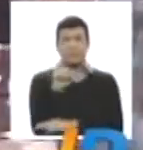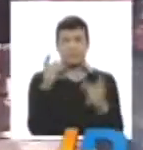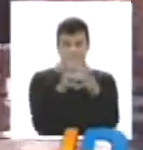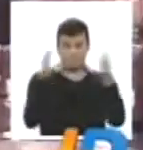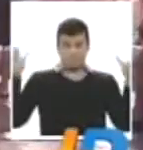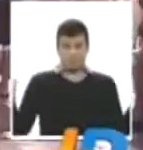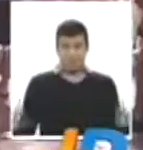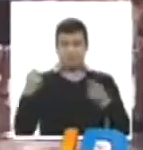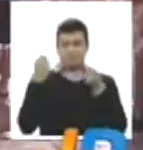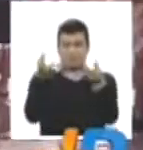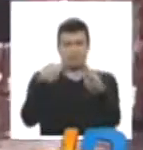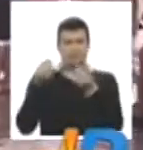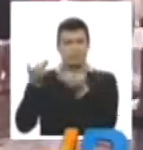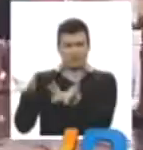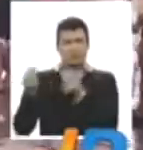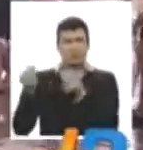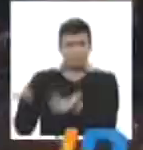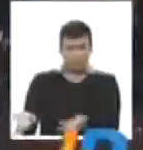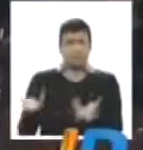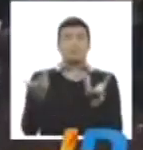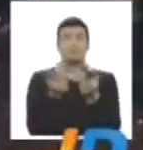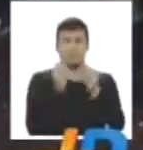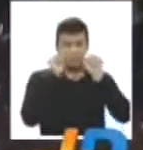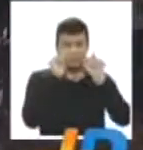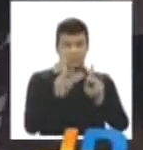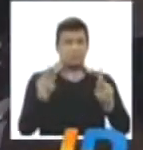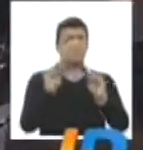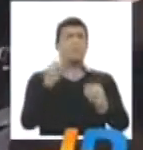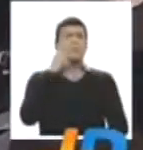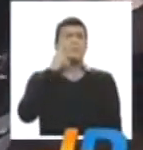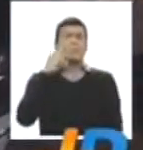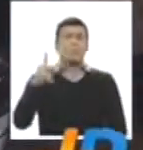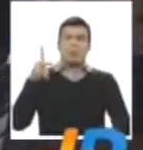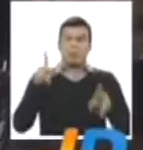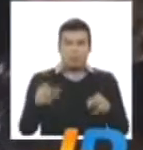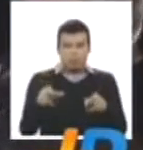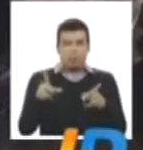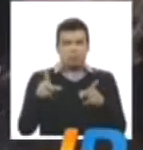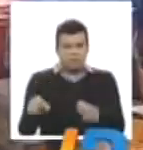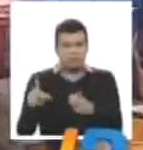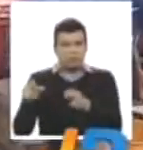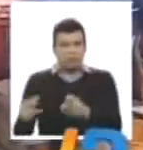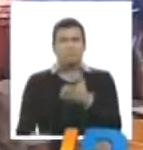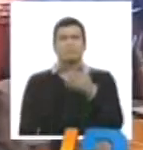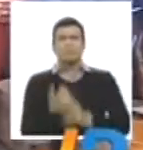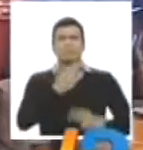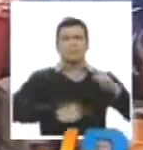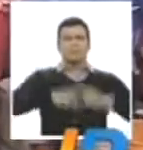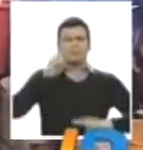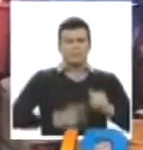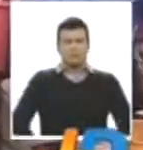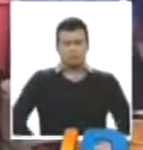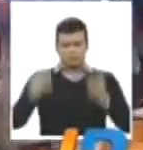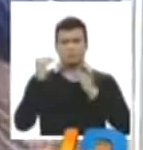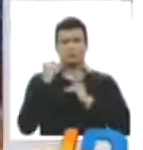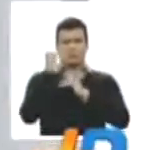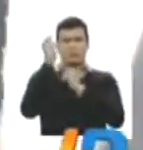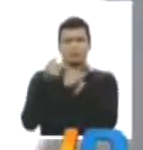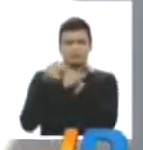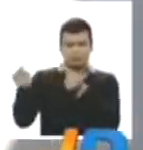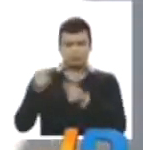familias con el vital líquido. Según los afectados, los constantes cortes de agua son generados desde que se construye una unidad de apartamentos cerca de la